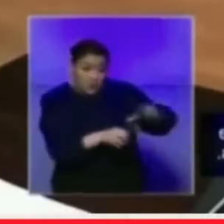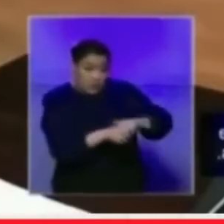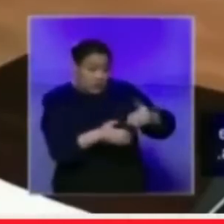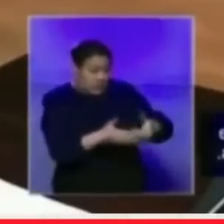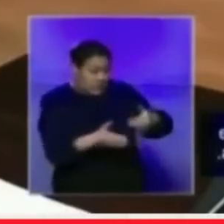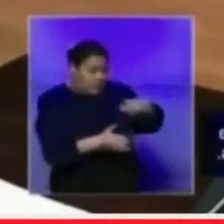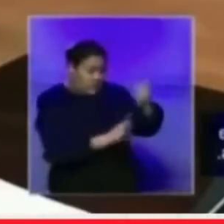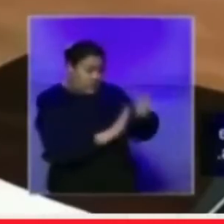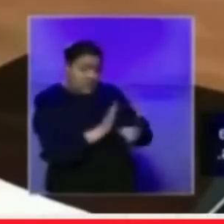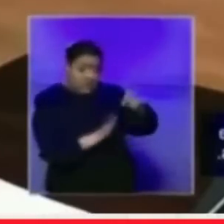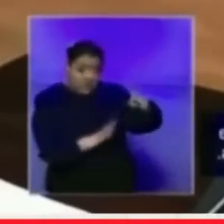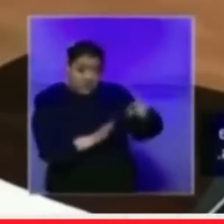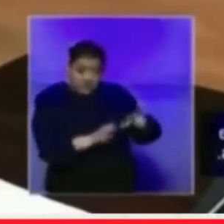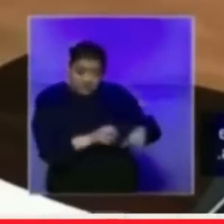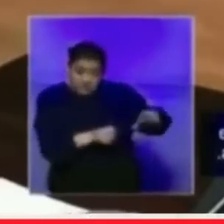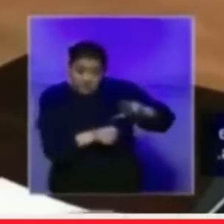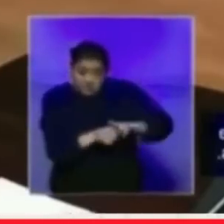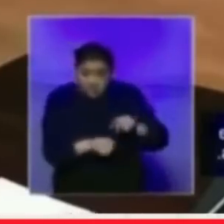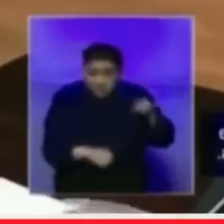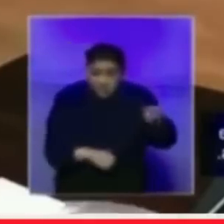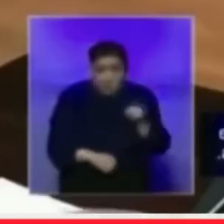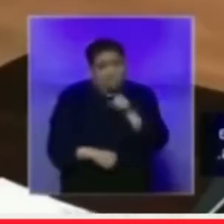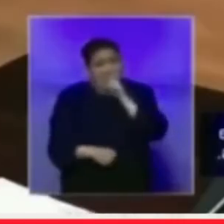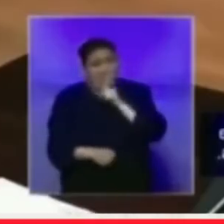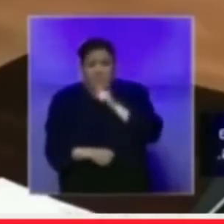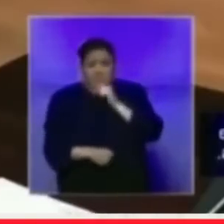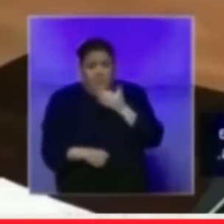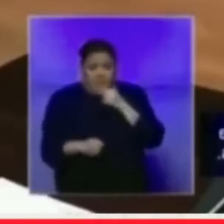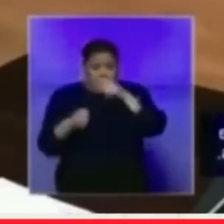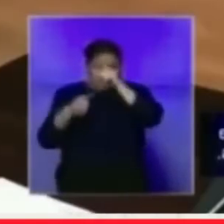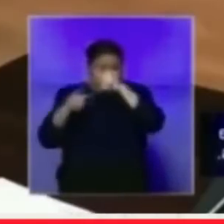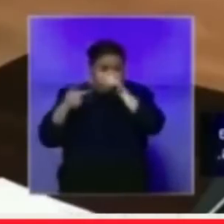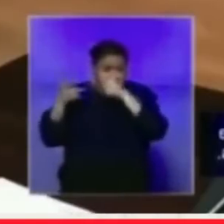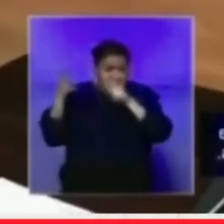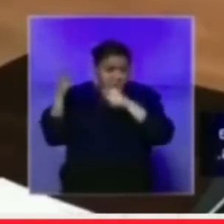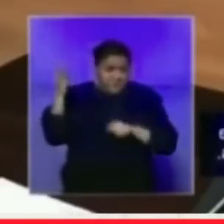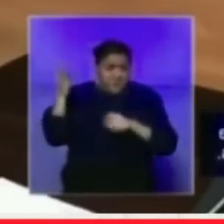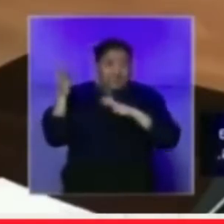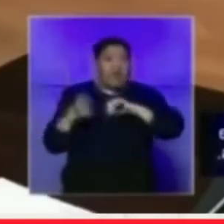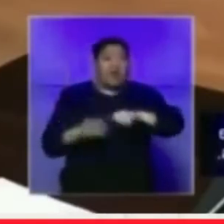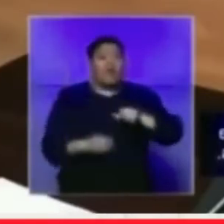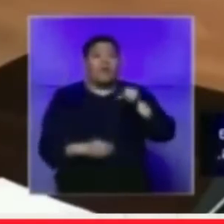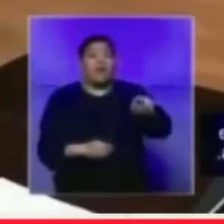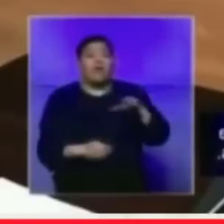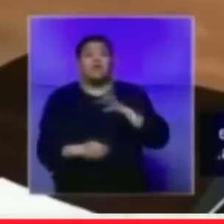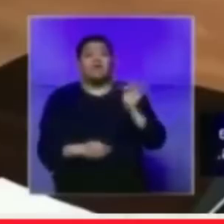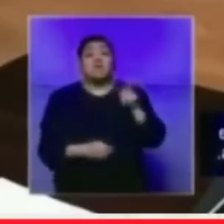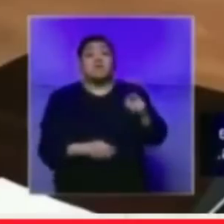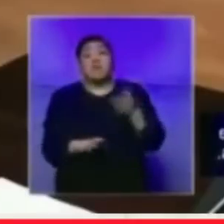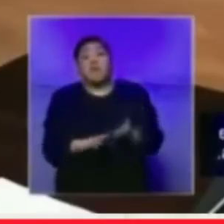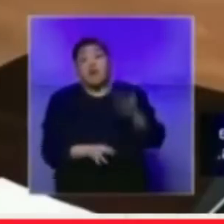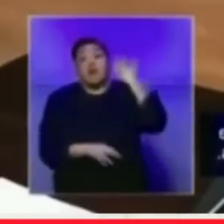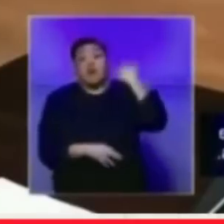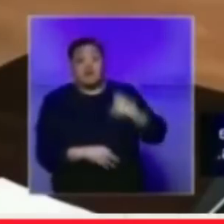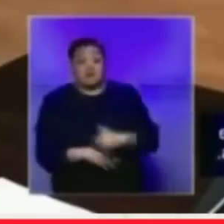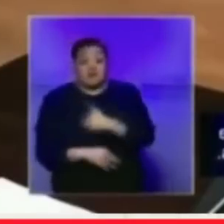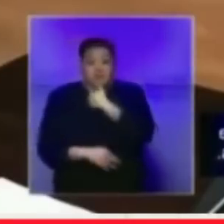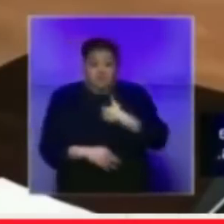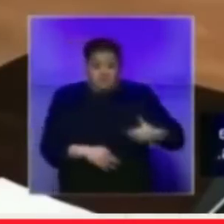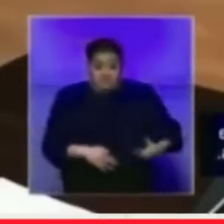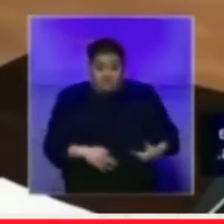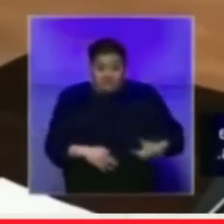6 meses antes del día de la elección. Tampoco se acredita que haya tenido el carácter de presidenta